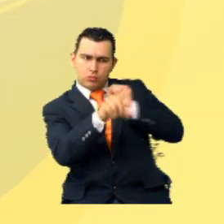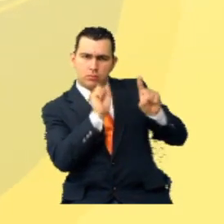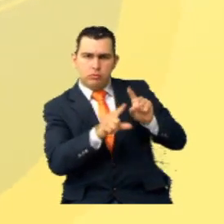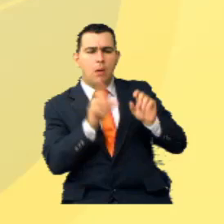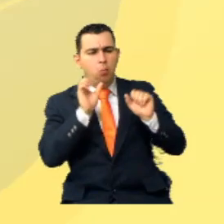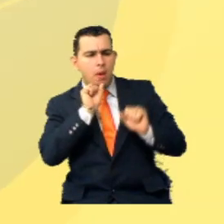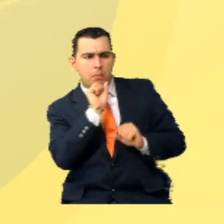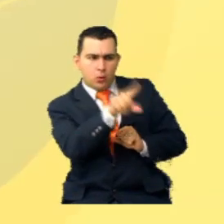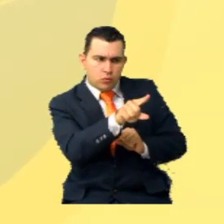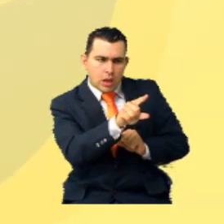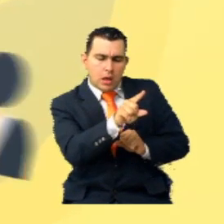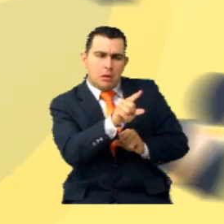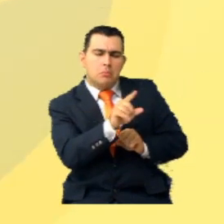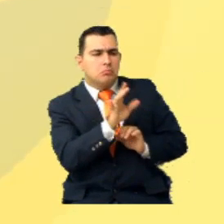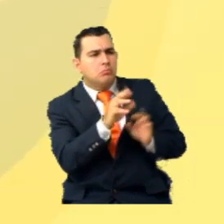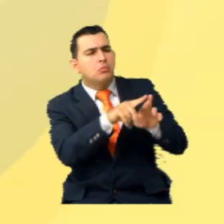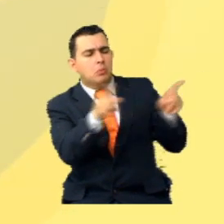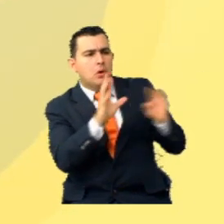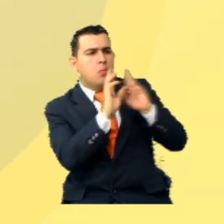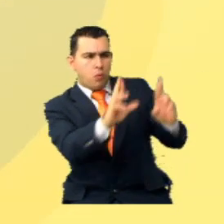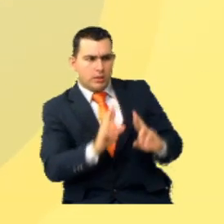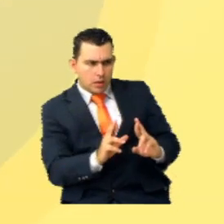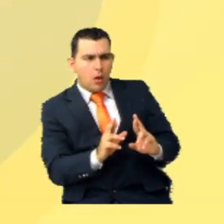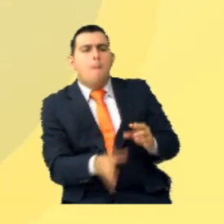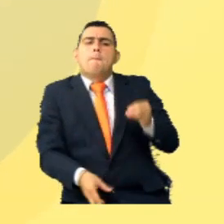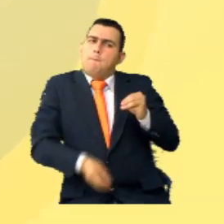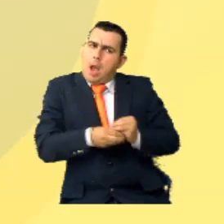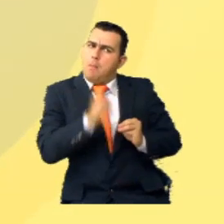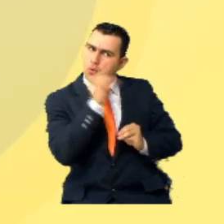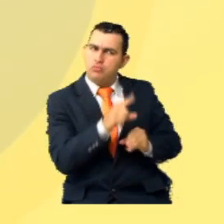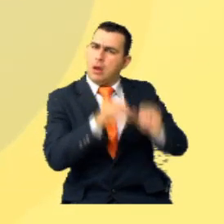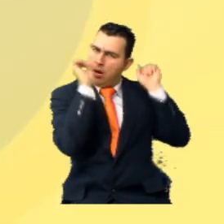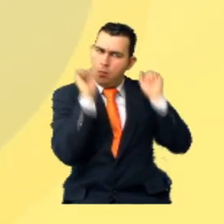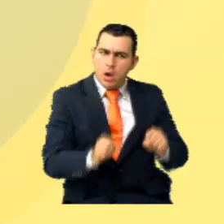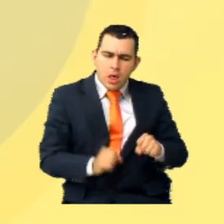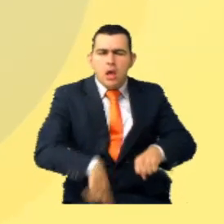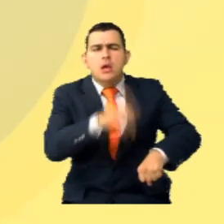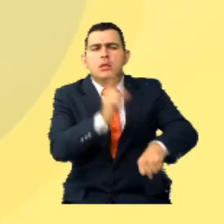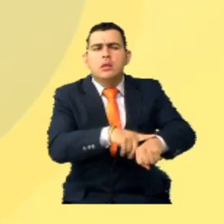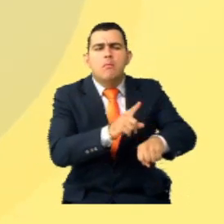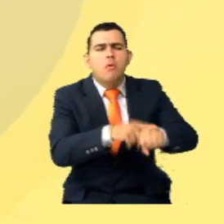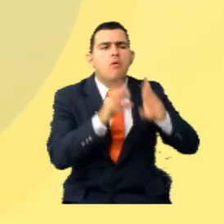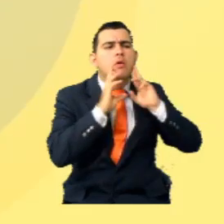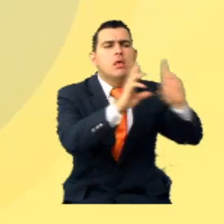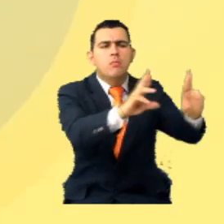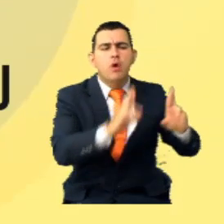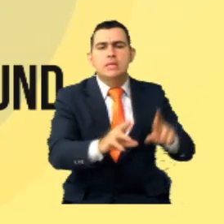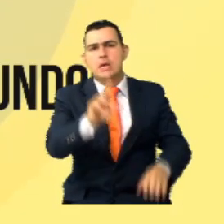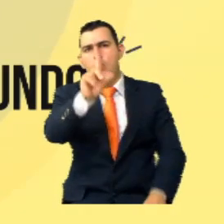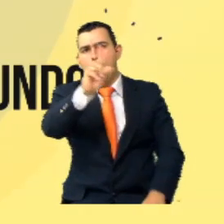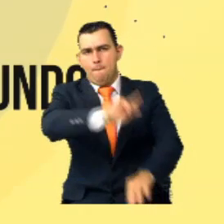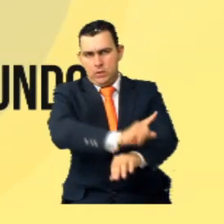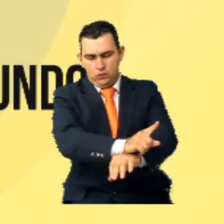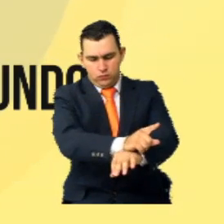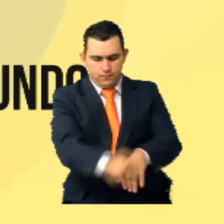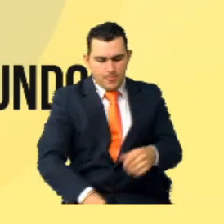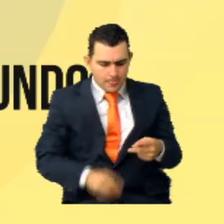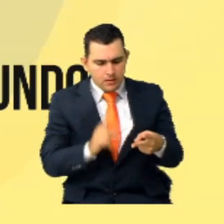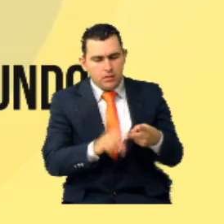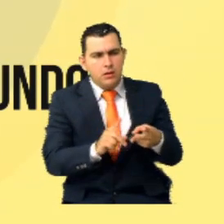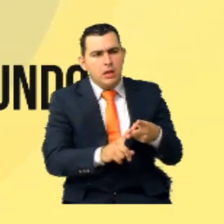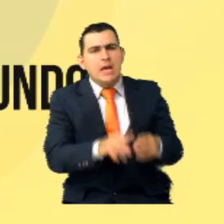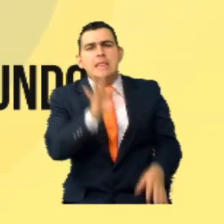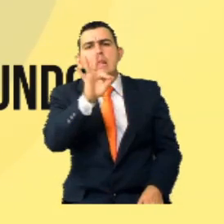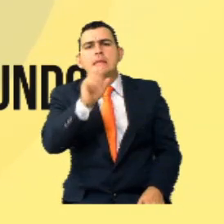una de las intervenciones por candidato. Tiempo para cada respuesta, 60 segundos. Tiempo para cada contrapregunta,